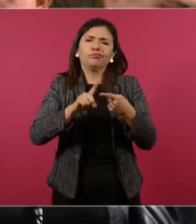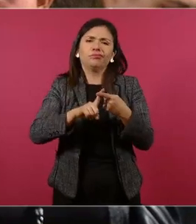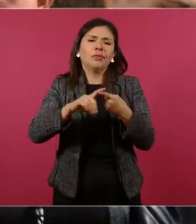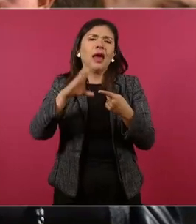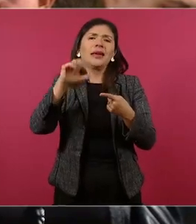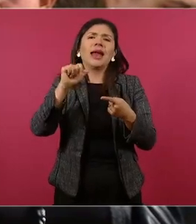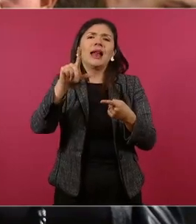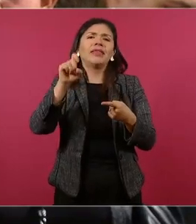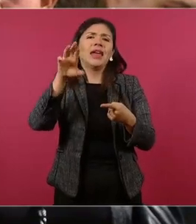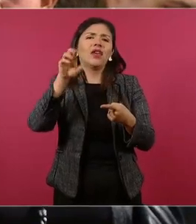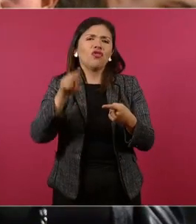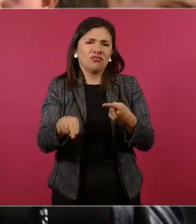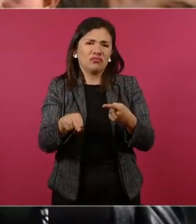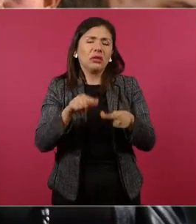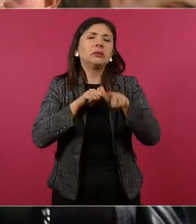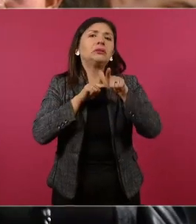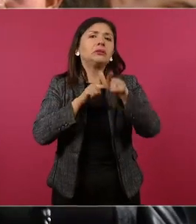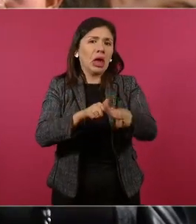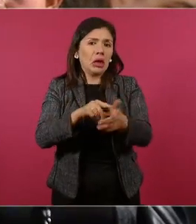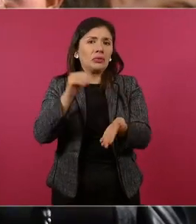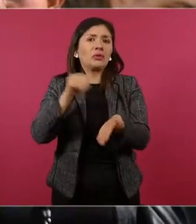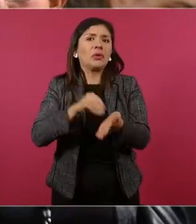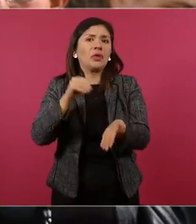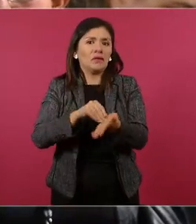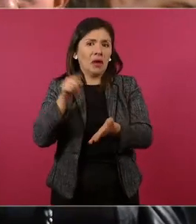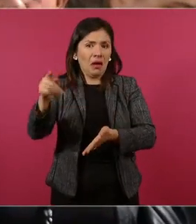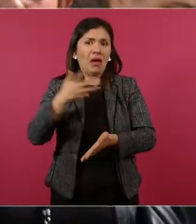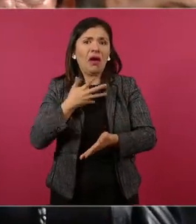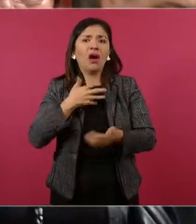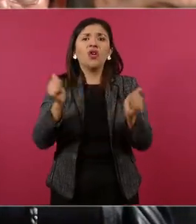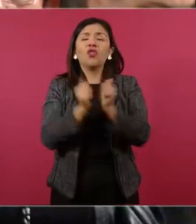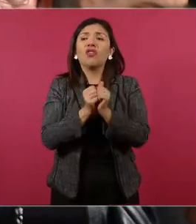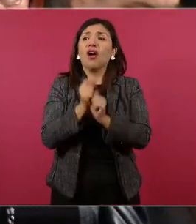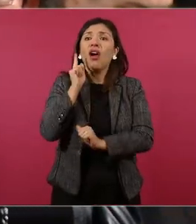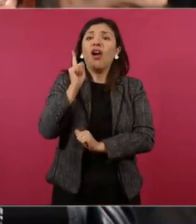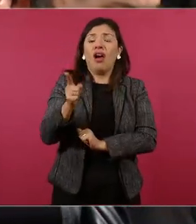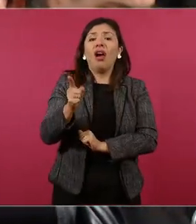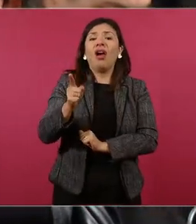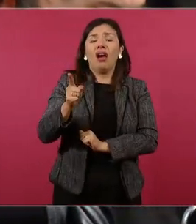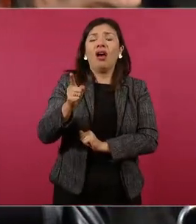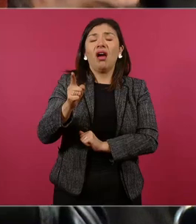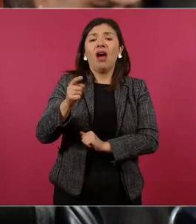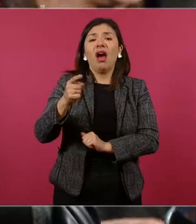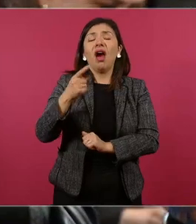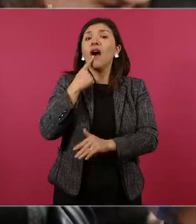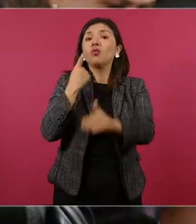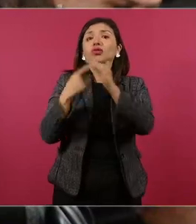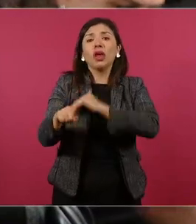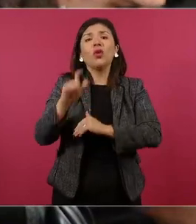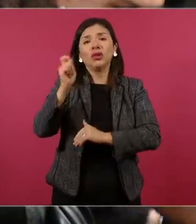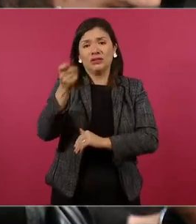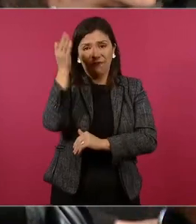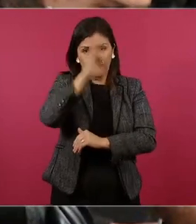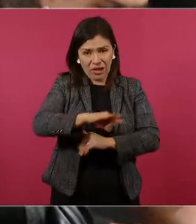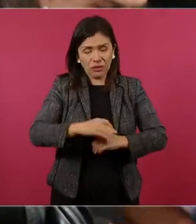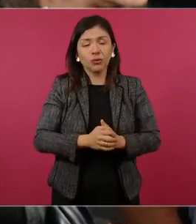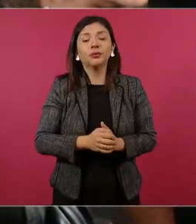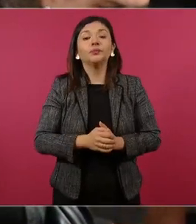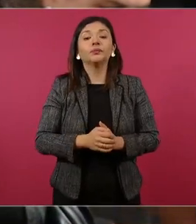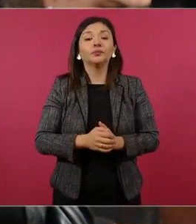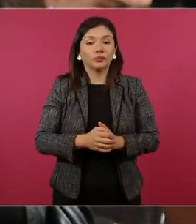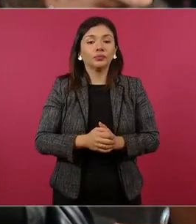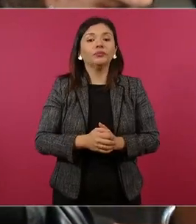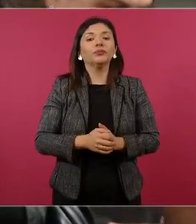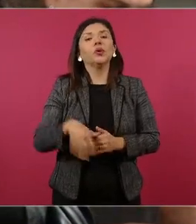que sigue imputado ahí por una con una falsa acusación ya revisé bien yo el expediente y